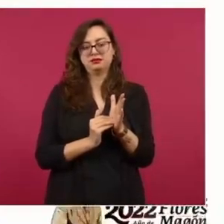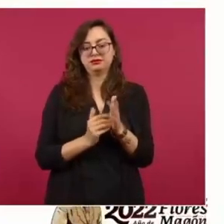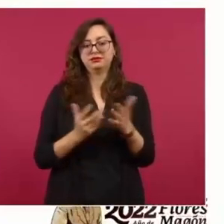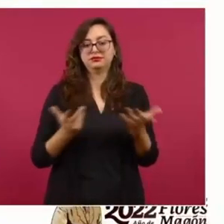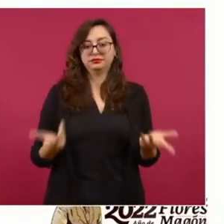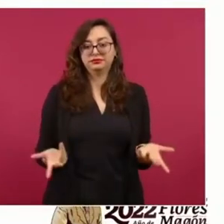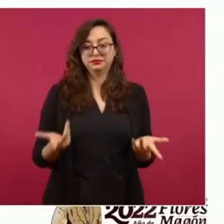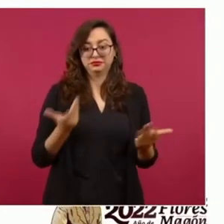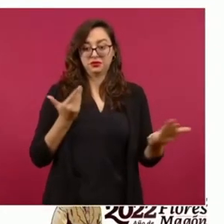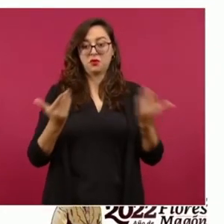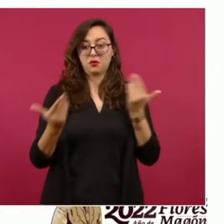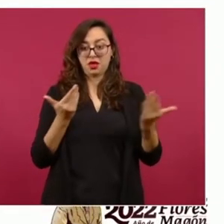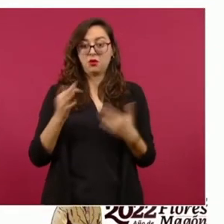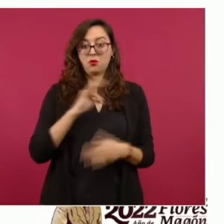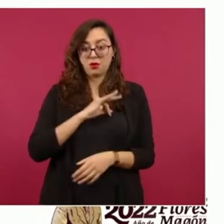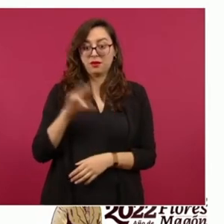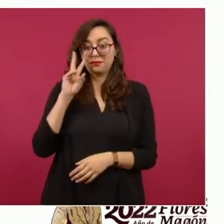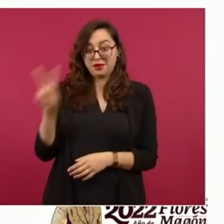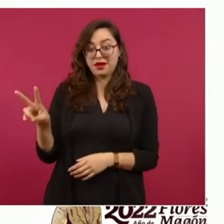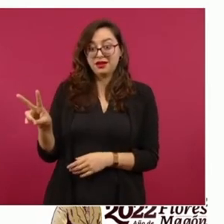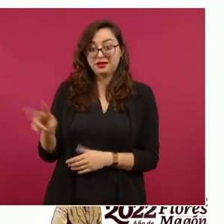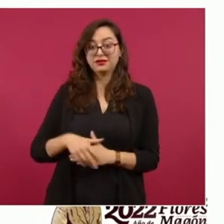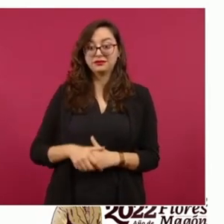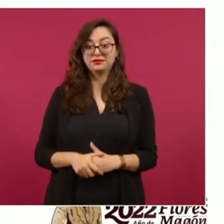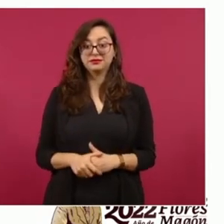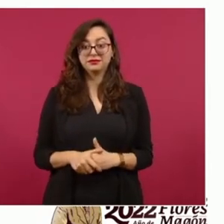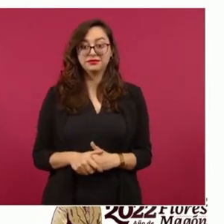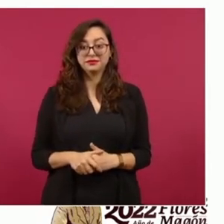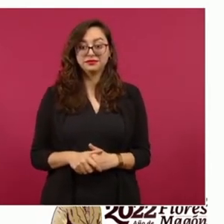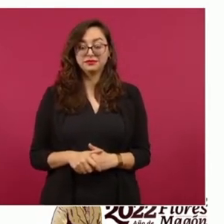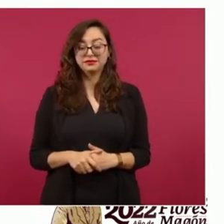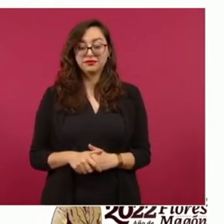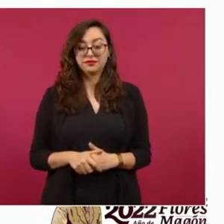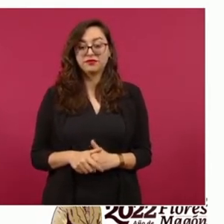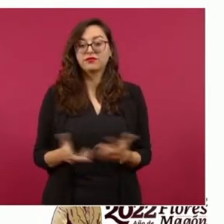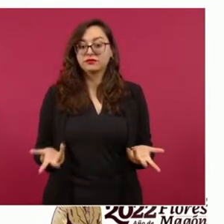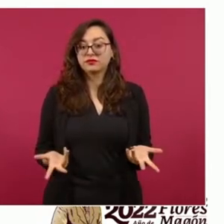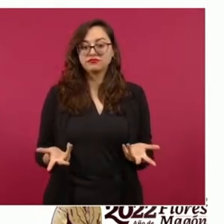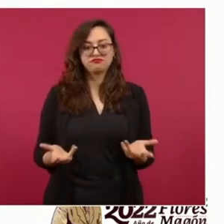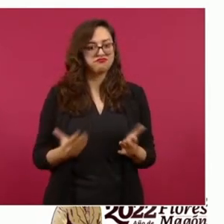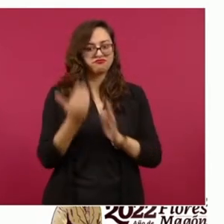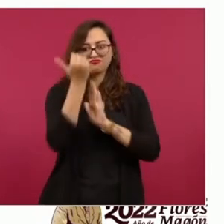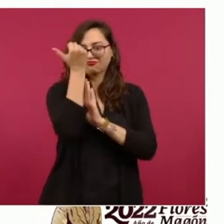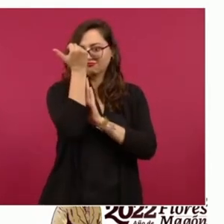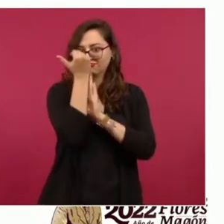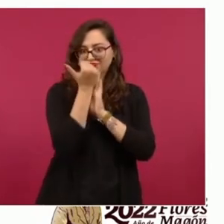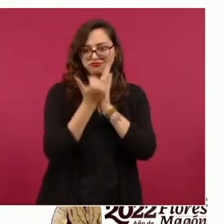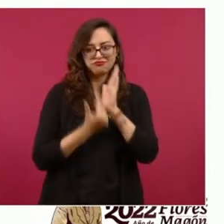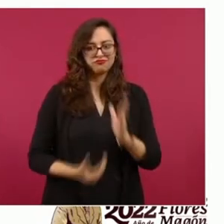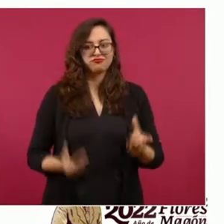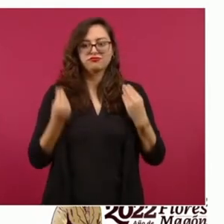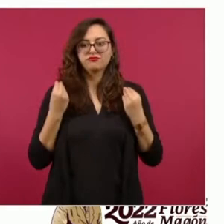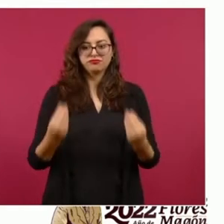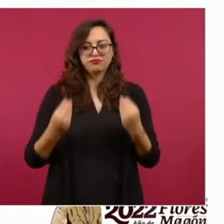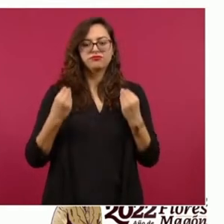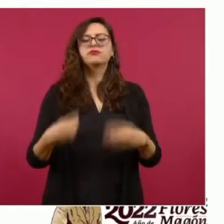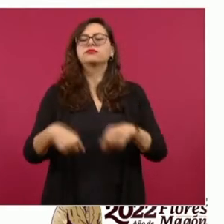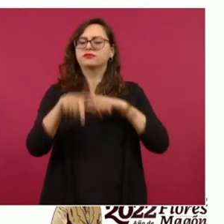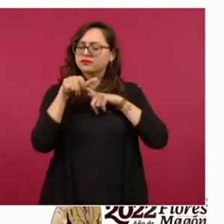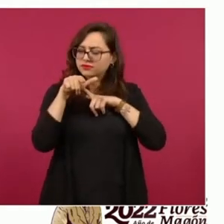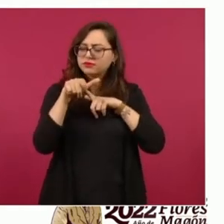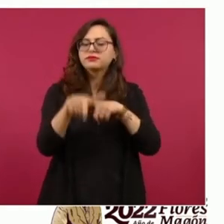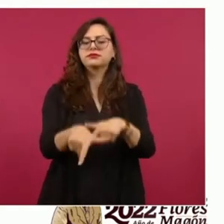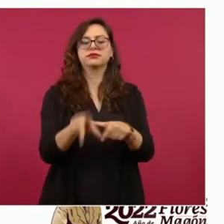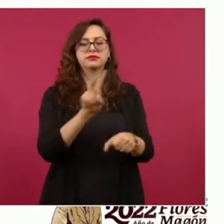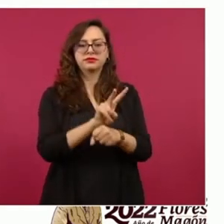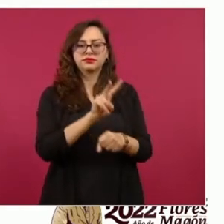Entonces ya no hay eso. Sin embargo, estamos avanzando.